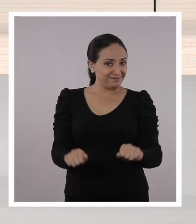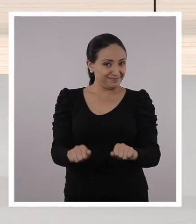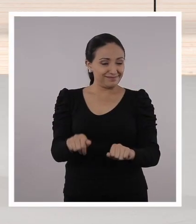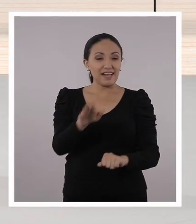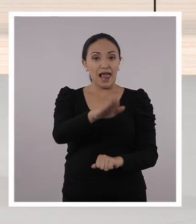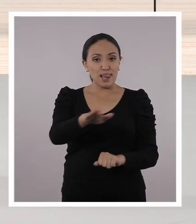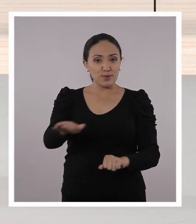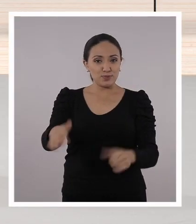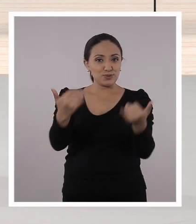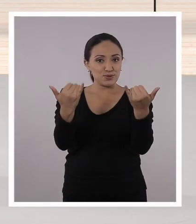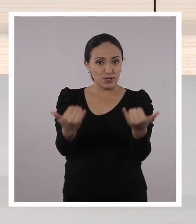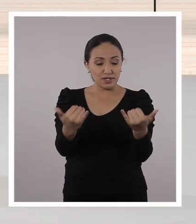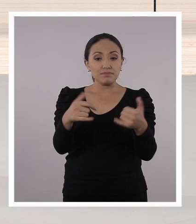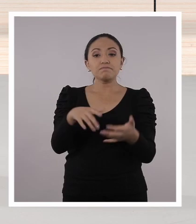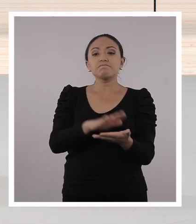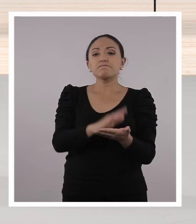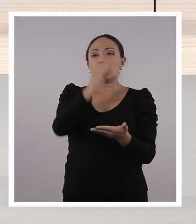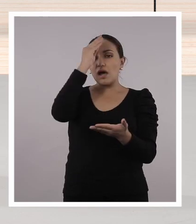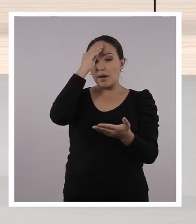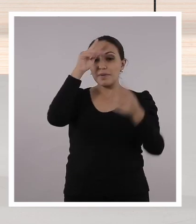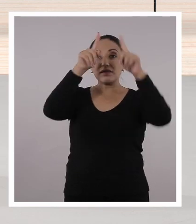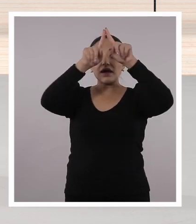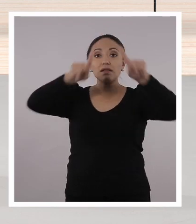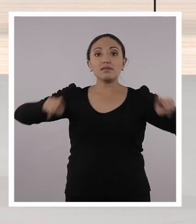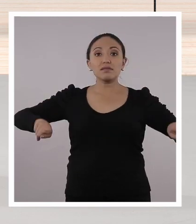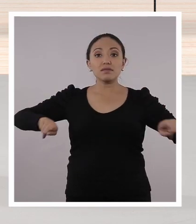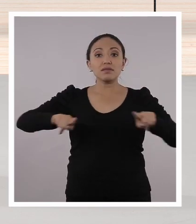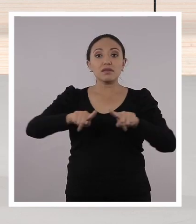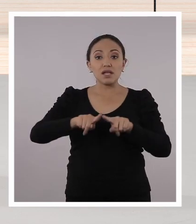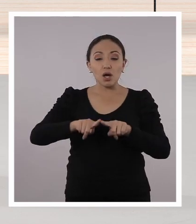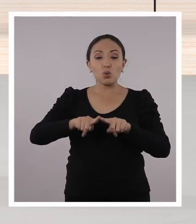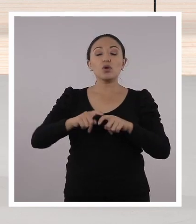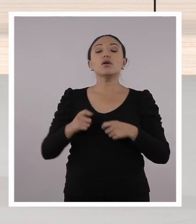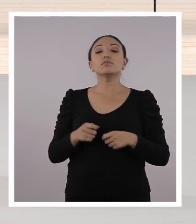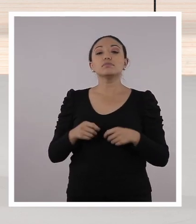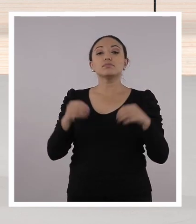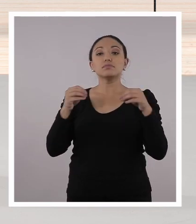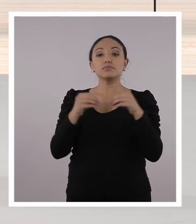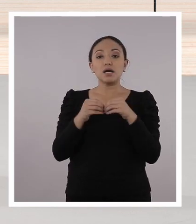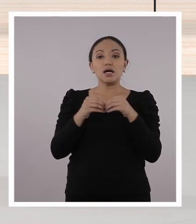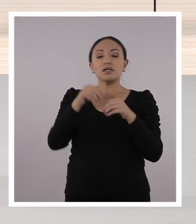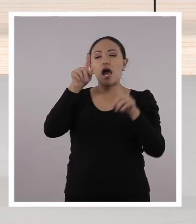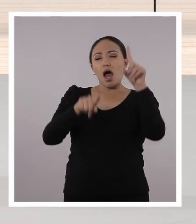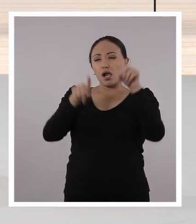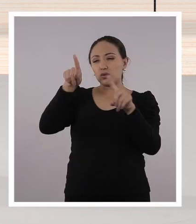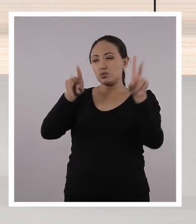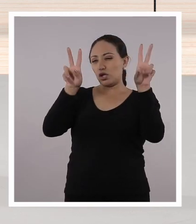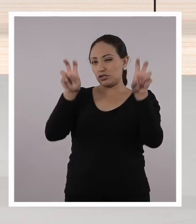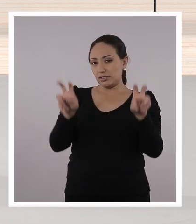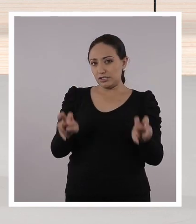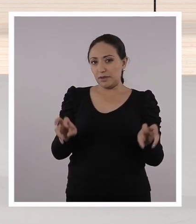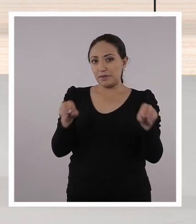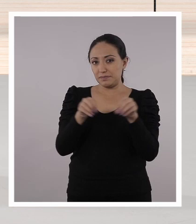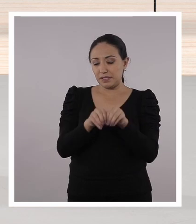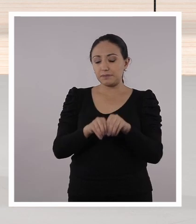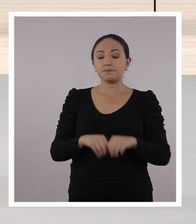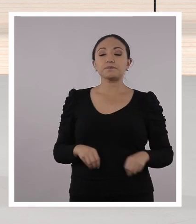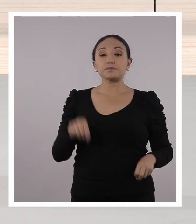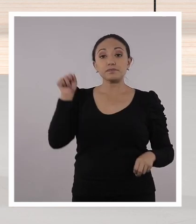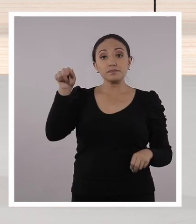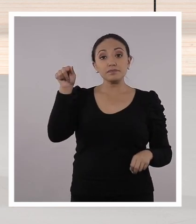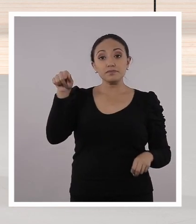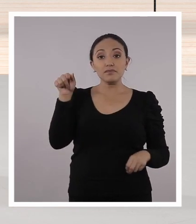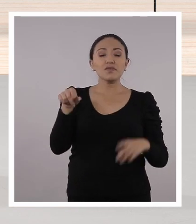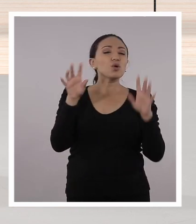Bueno, chicos y chicas, el día de hoy vamos a aprender sobre triángulos, ángulos y hasta sobre teoremas, ¿sí? Todos estos